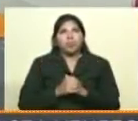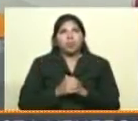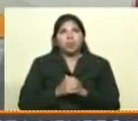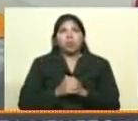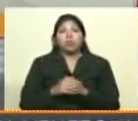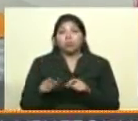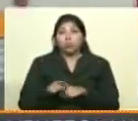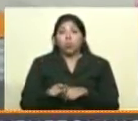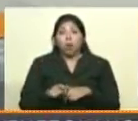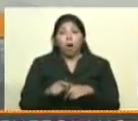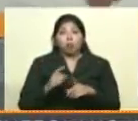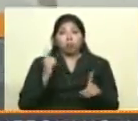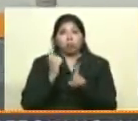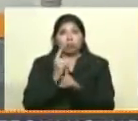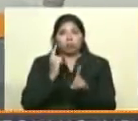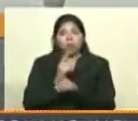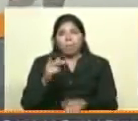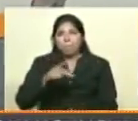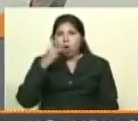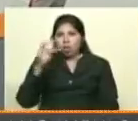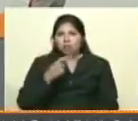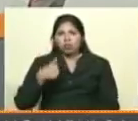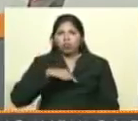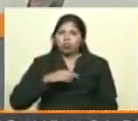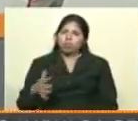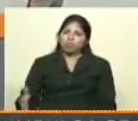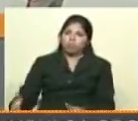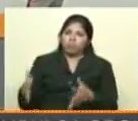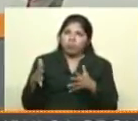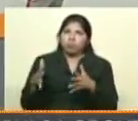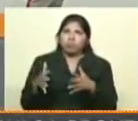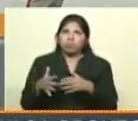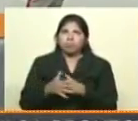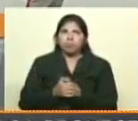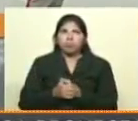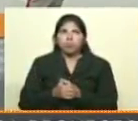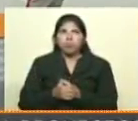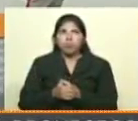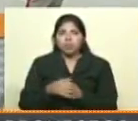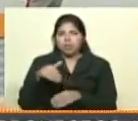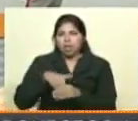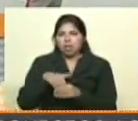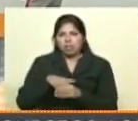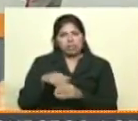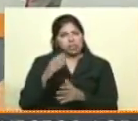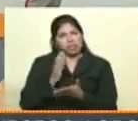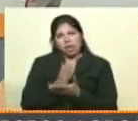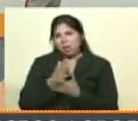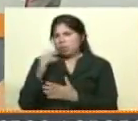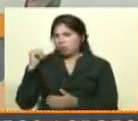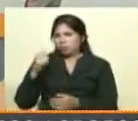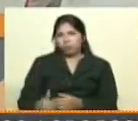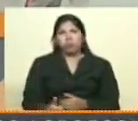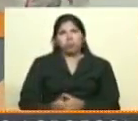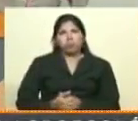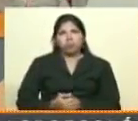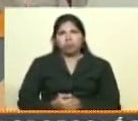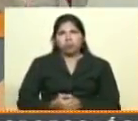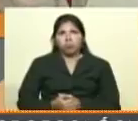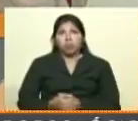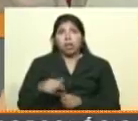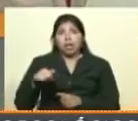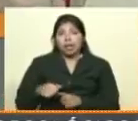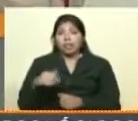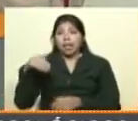paz. Nos estamos preparando para ganar en buena lid, para ganar con votos, como siempre hemos hecho. Esta es la elección